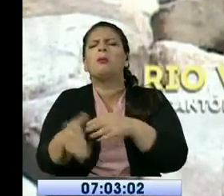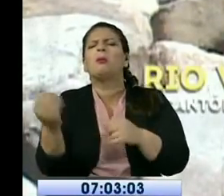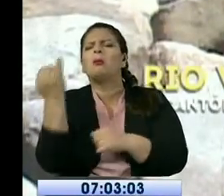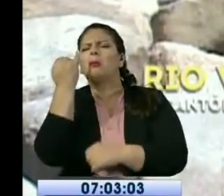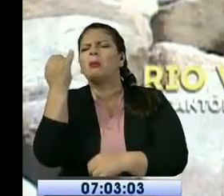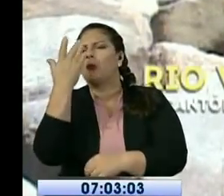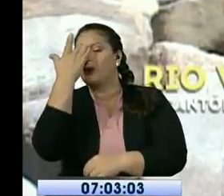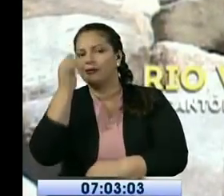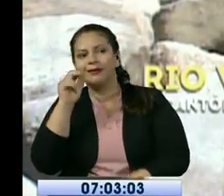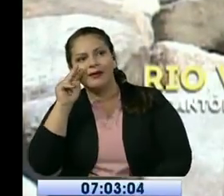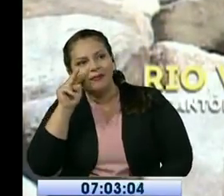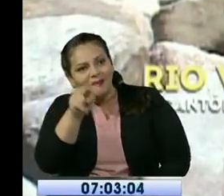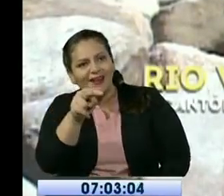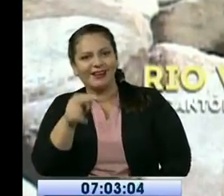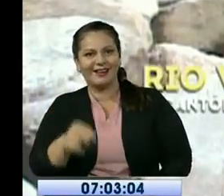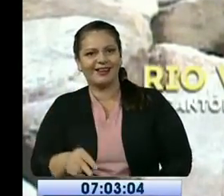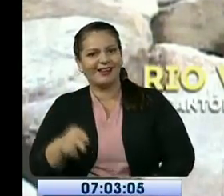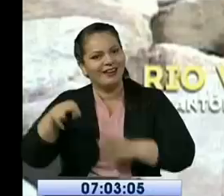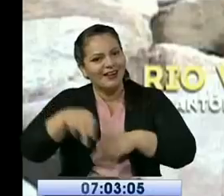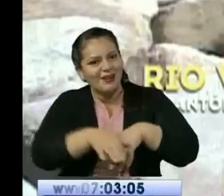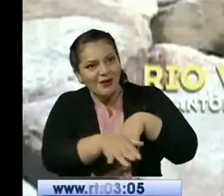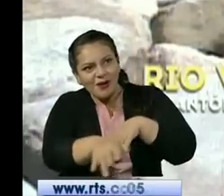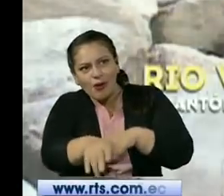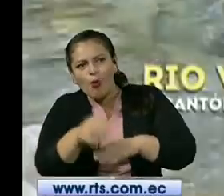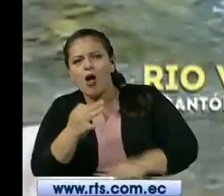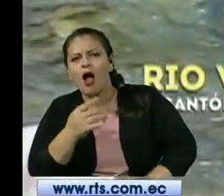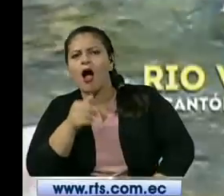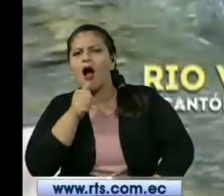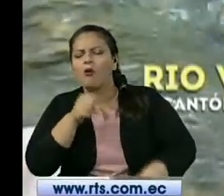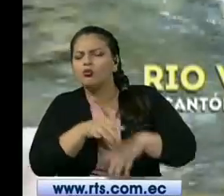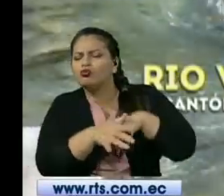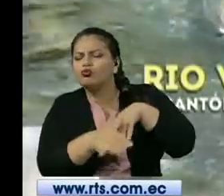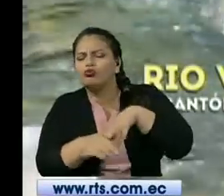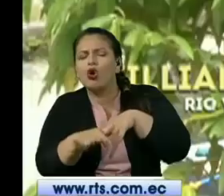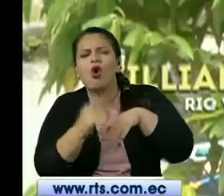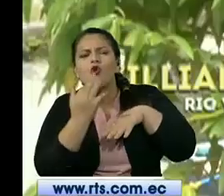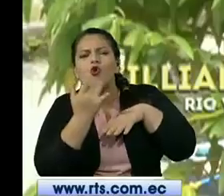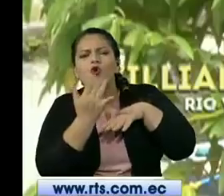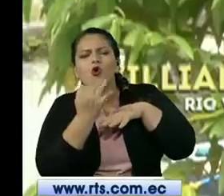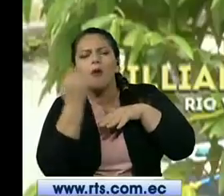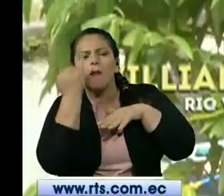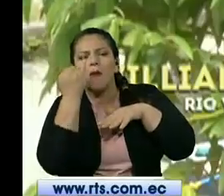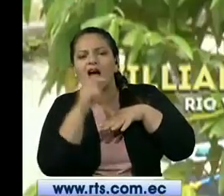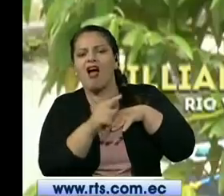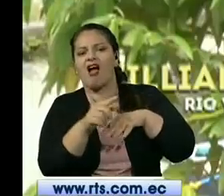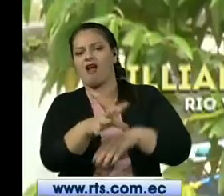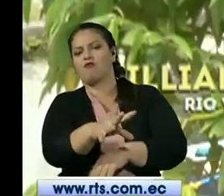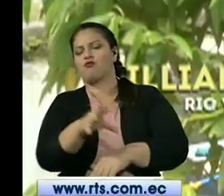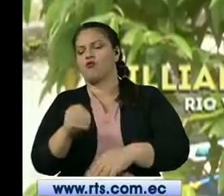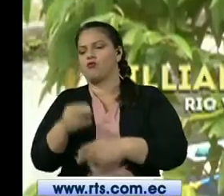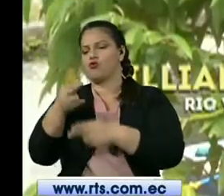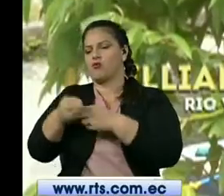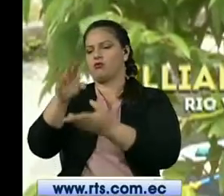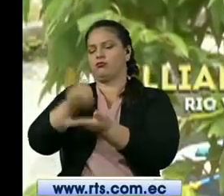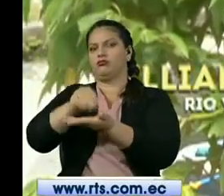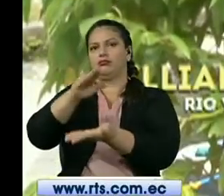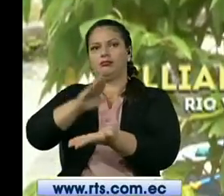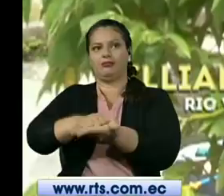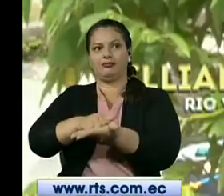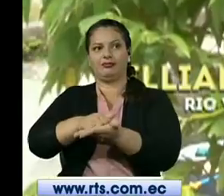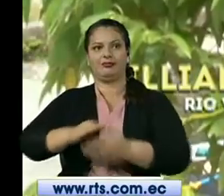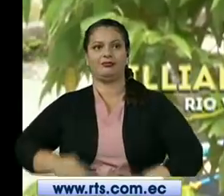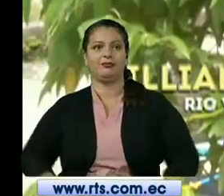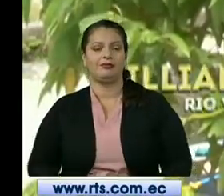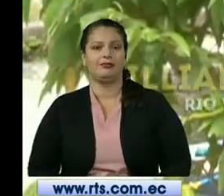valle y en homenaje a eso se llama Río Verde. Hoy actualmente Río Verde es más